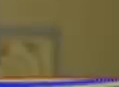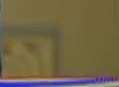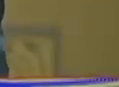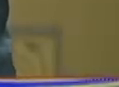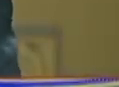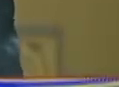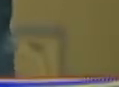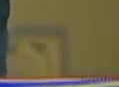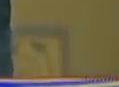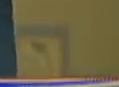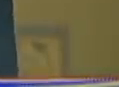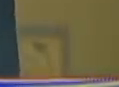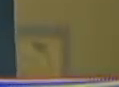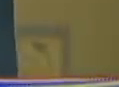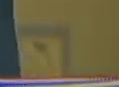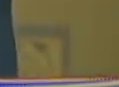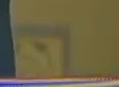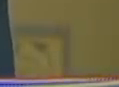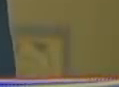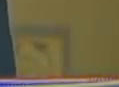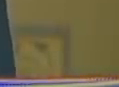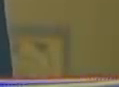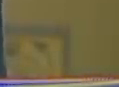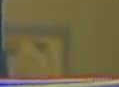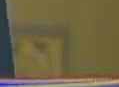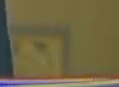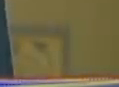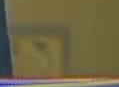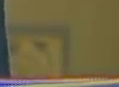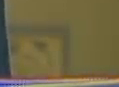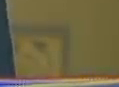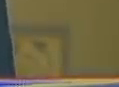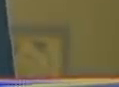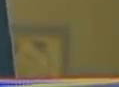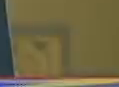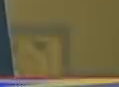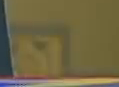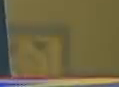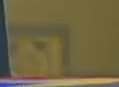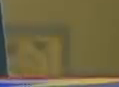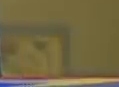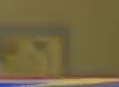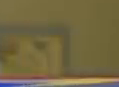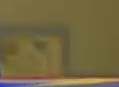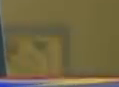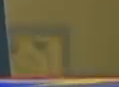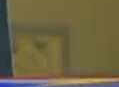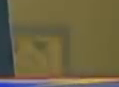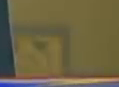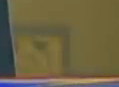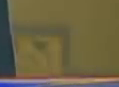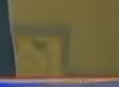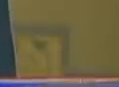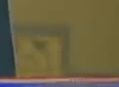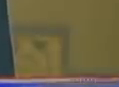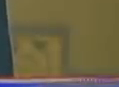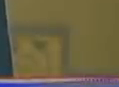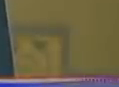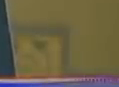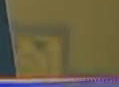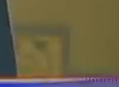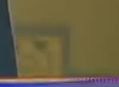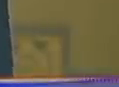camarada Cilia, camarada Diosdado Cabello. Ayer tuvo lugar una reunión histórica en la Asamblea